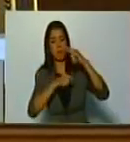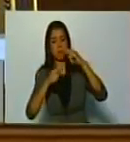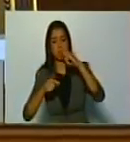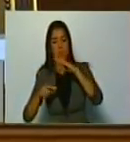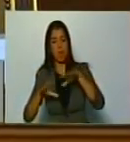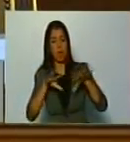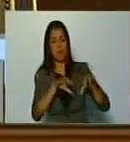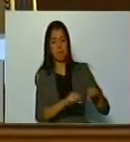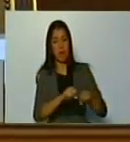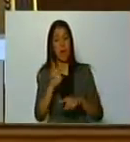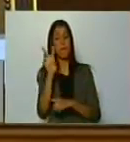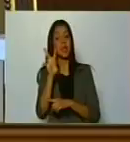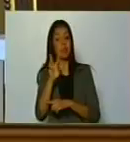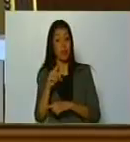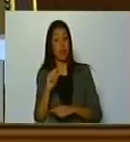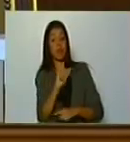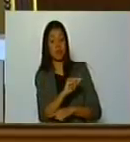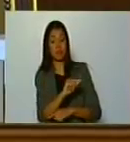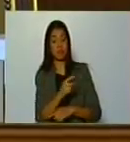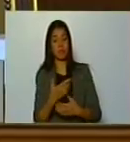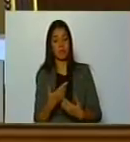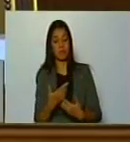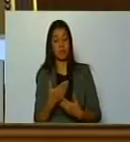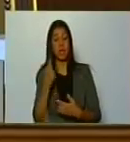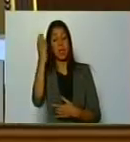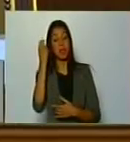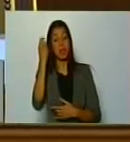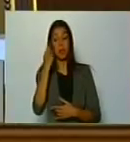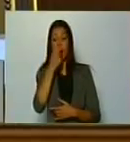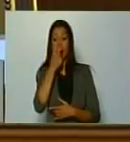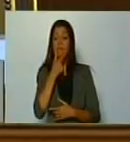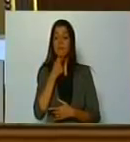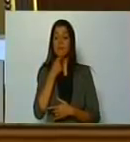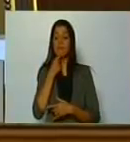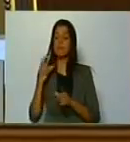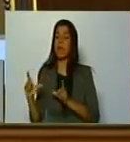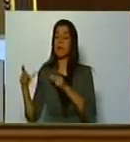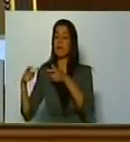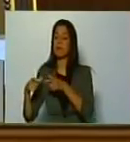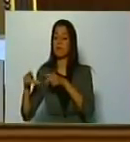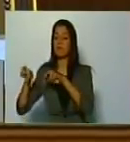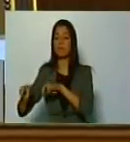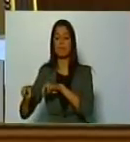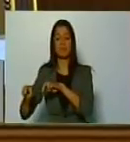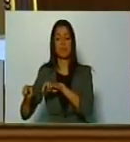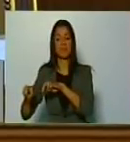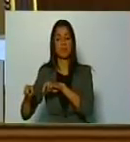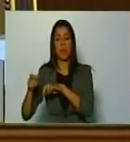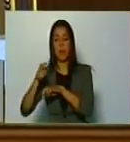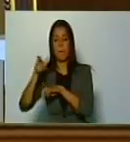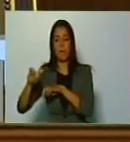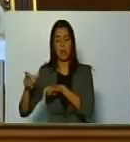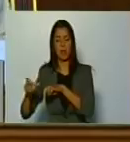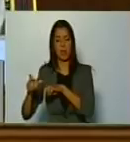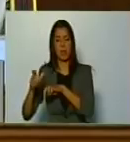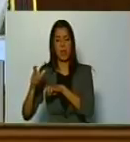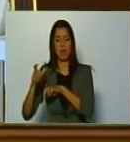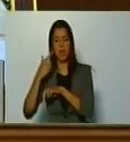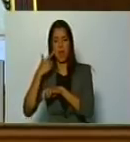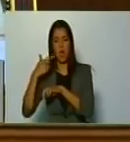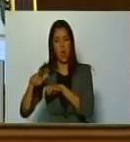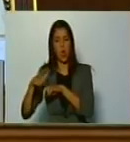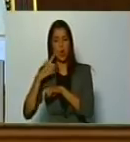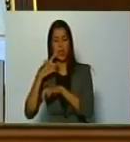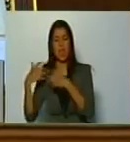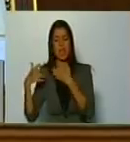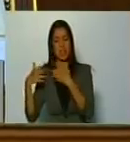extranjeras y reuniéndose con personajes sionistas que llevaron la guerra a